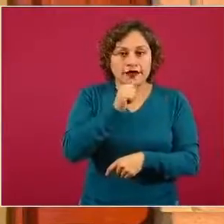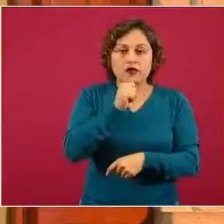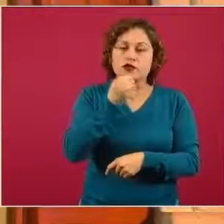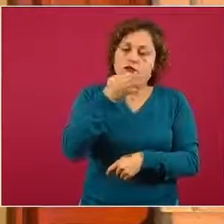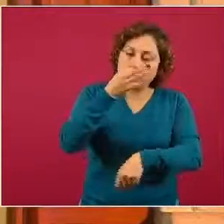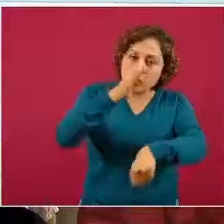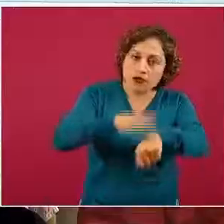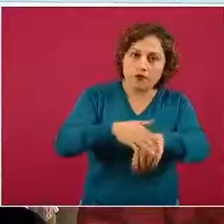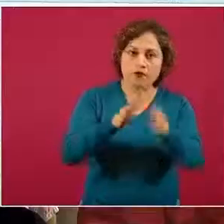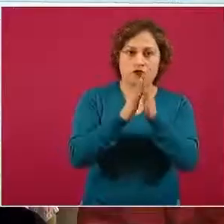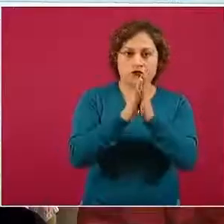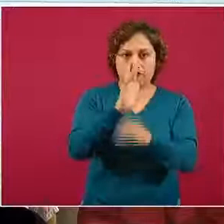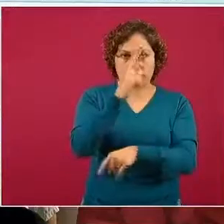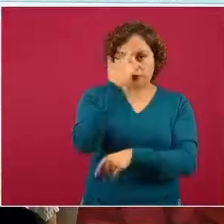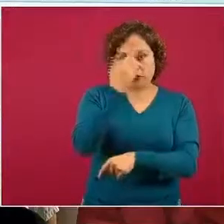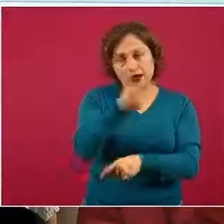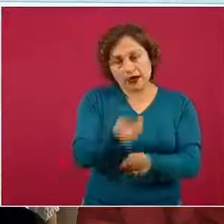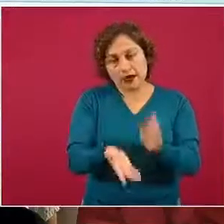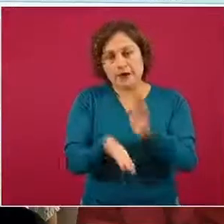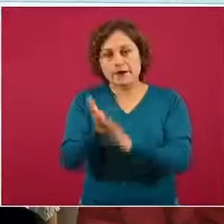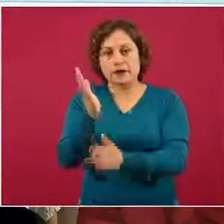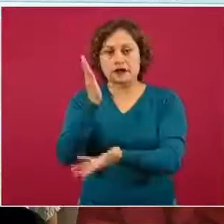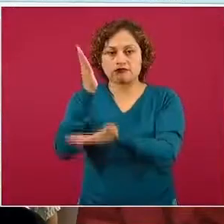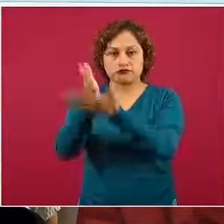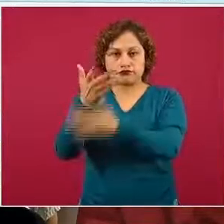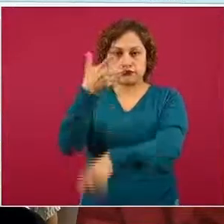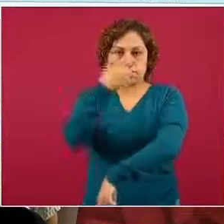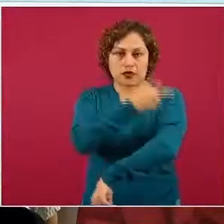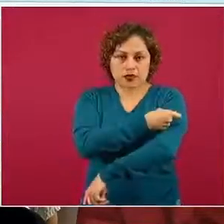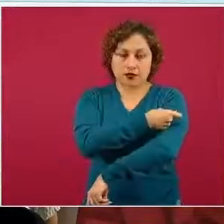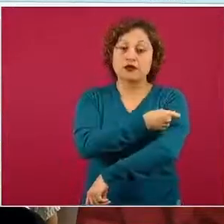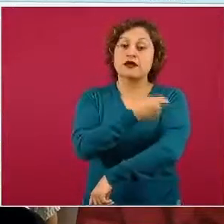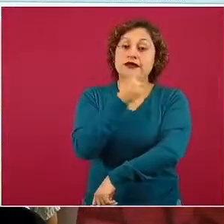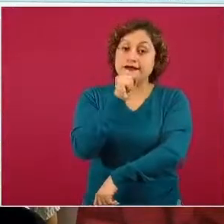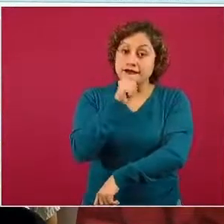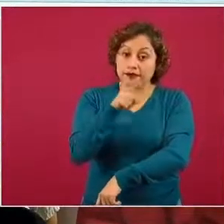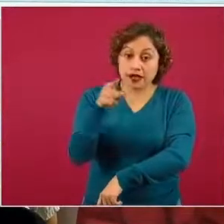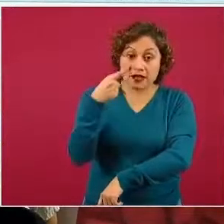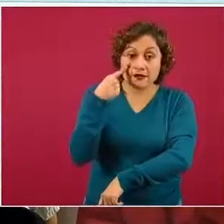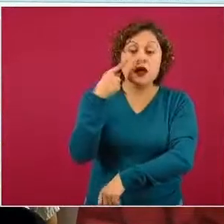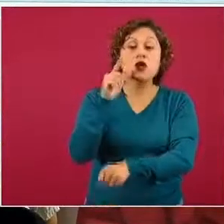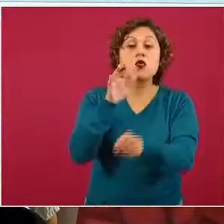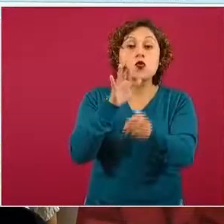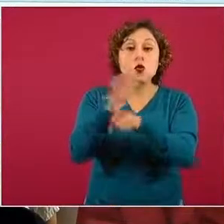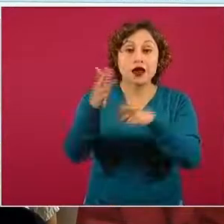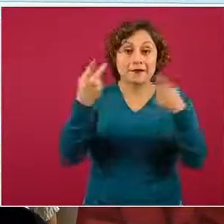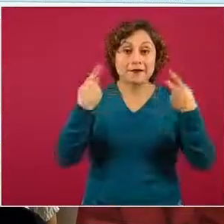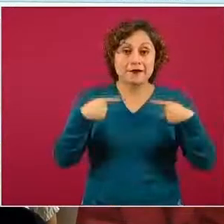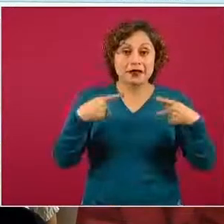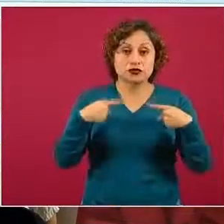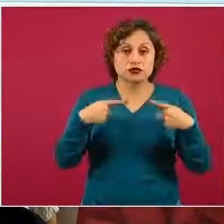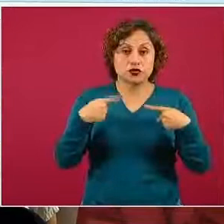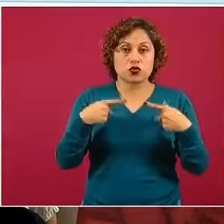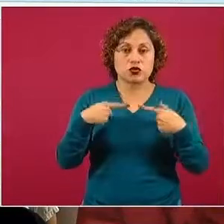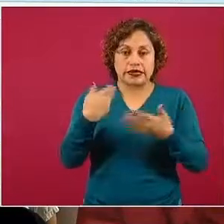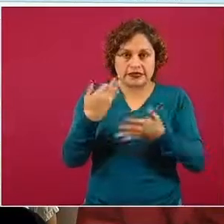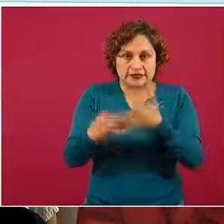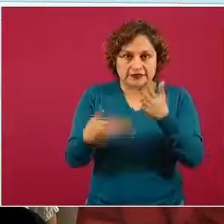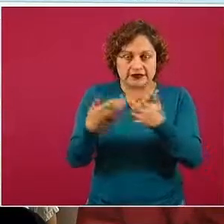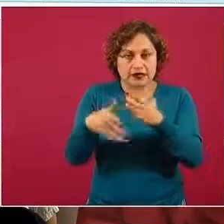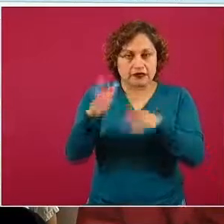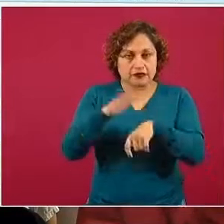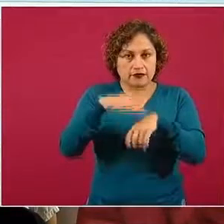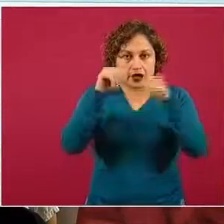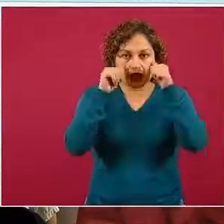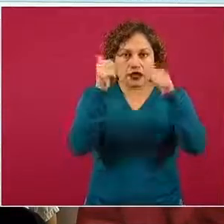volvemos a hacer hincapié en el último grupo, que de hecho es el que, digamos, va un poco más retrasado en la meta con solo